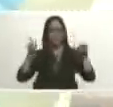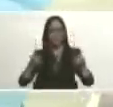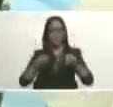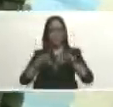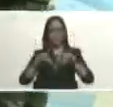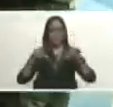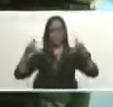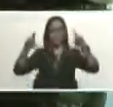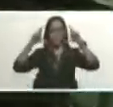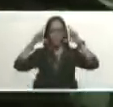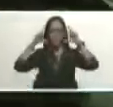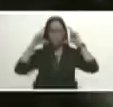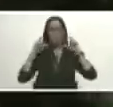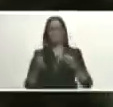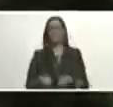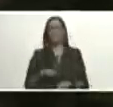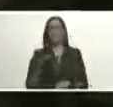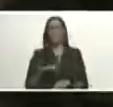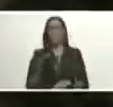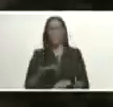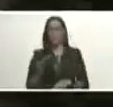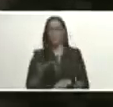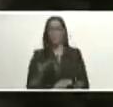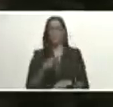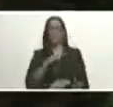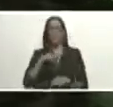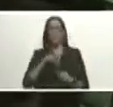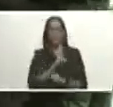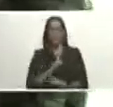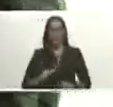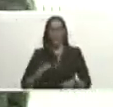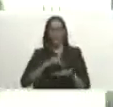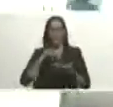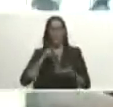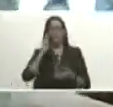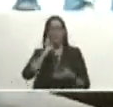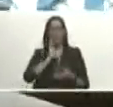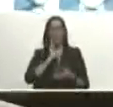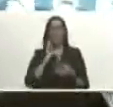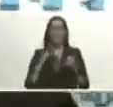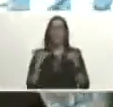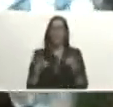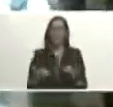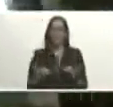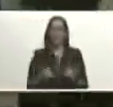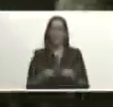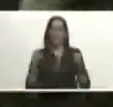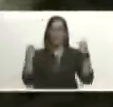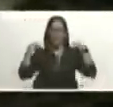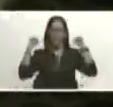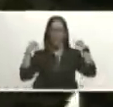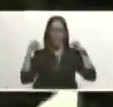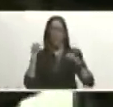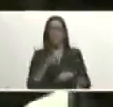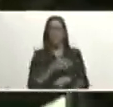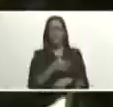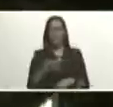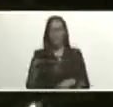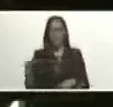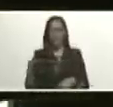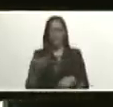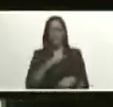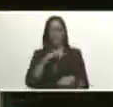de punta que tiene nuestra Guardia Nacional Bolivariana ahora para tener el entrenamiento perfecto de